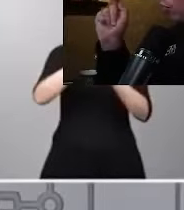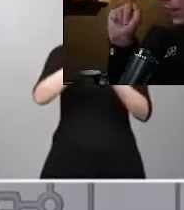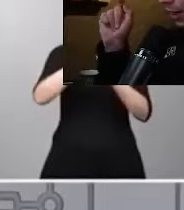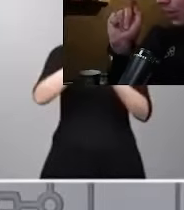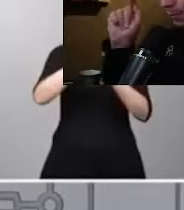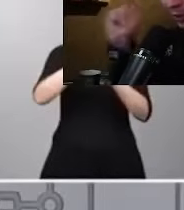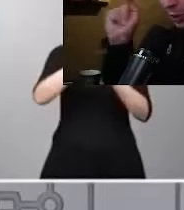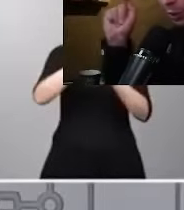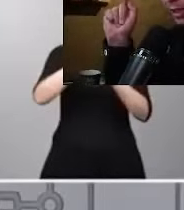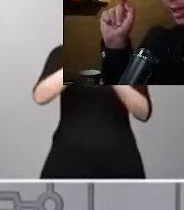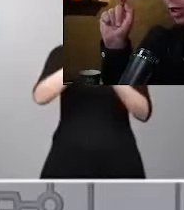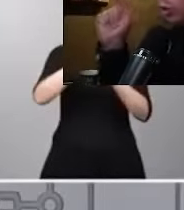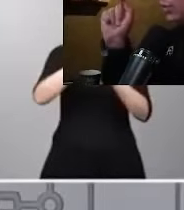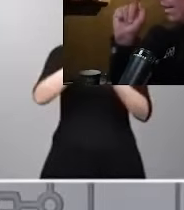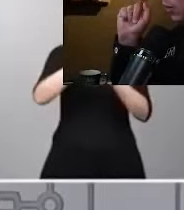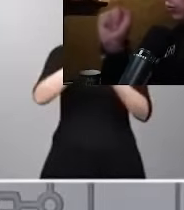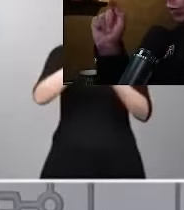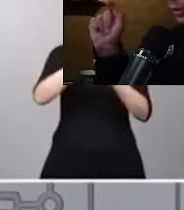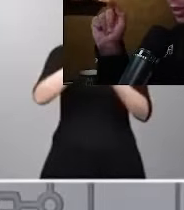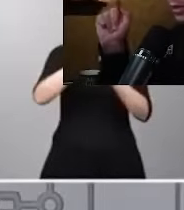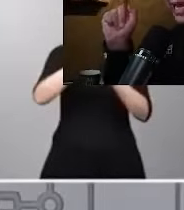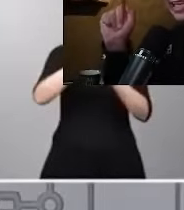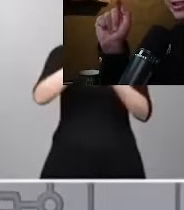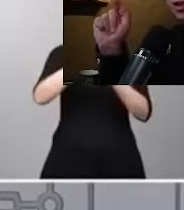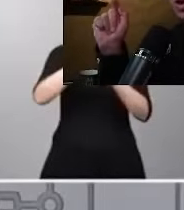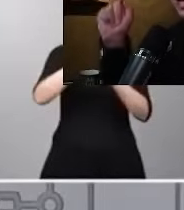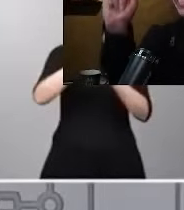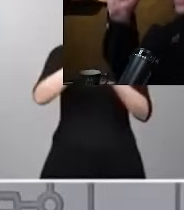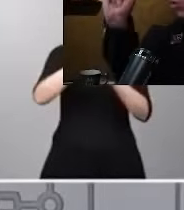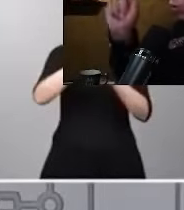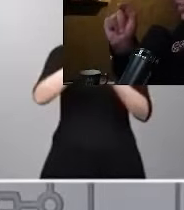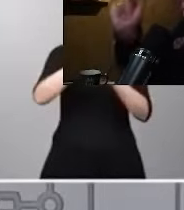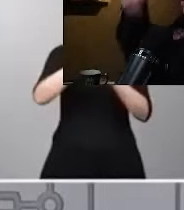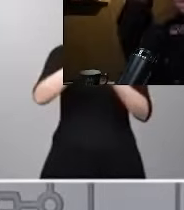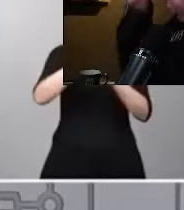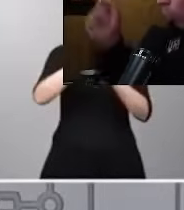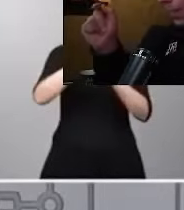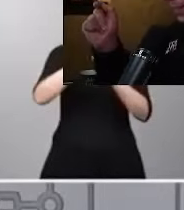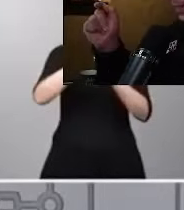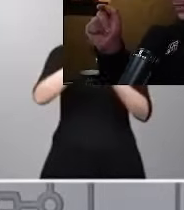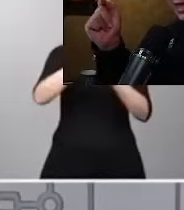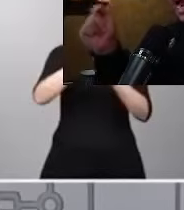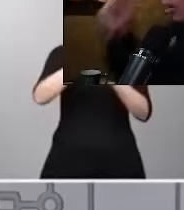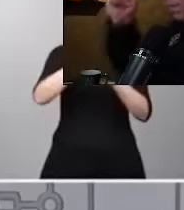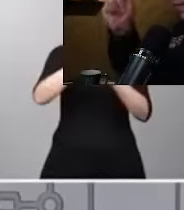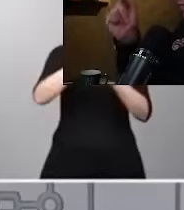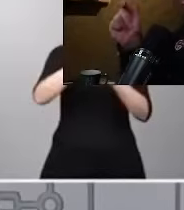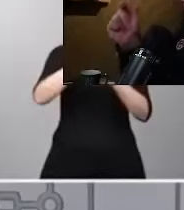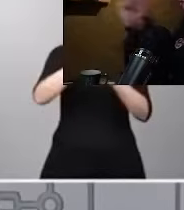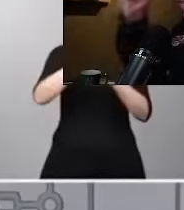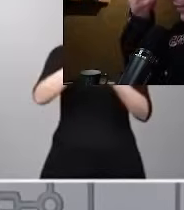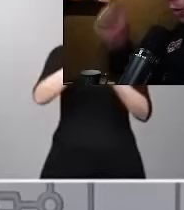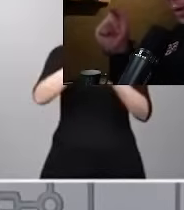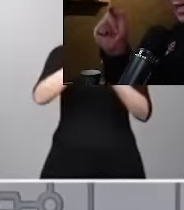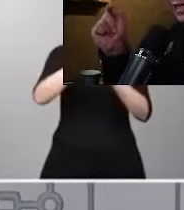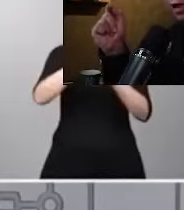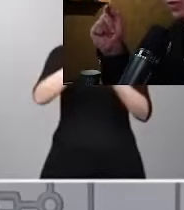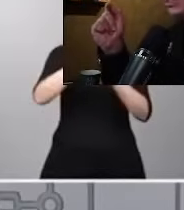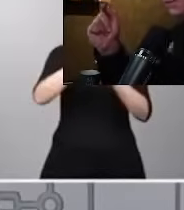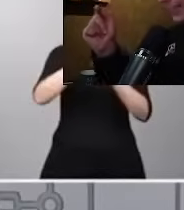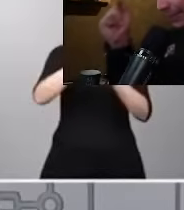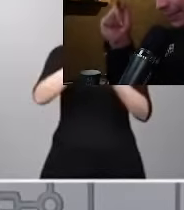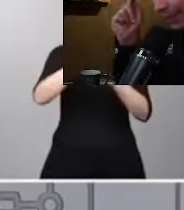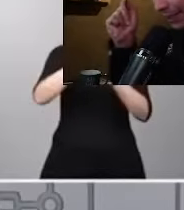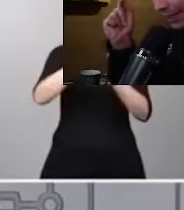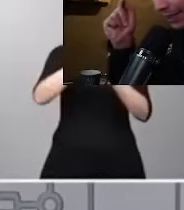el gobierno español no se ha pronunciado ni ha hecho excusas públicas a un presidente de Latinoamérica como